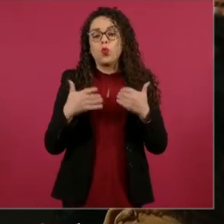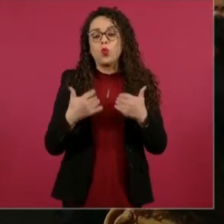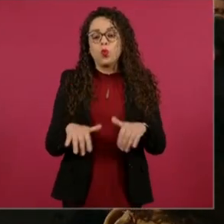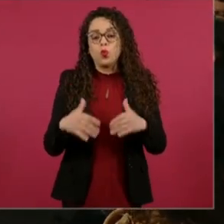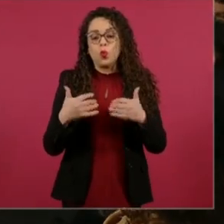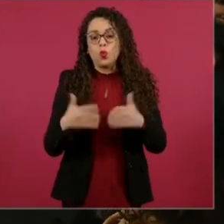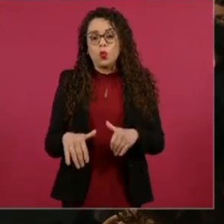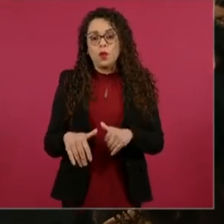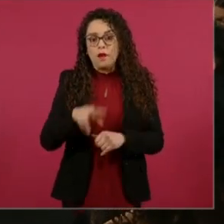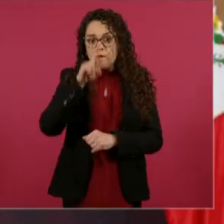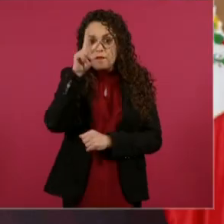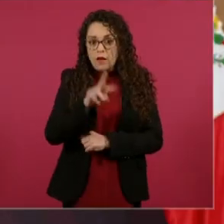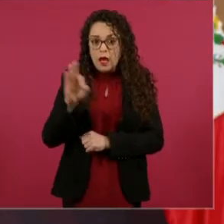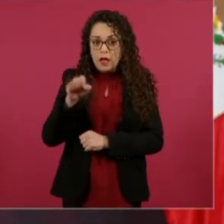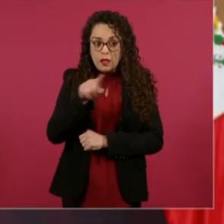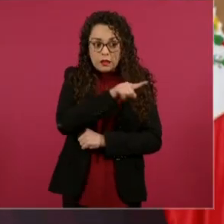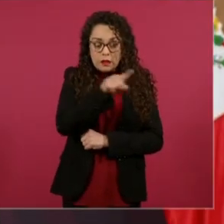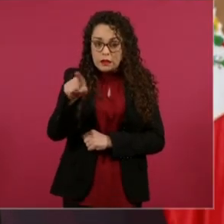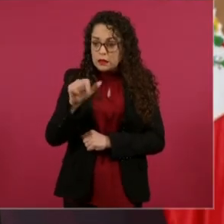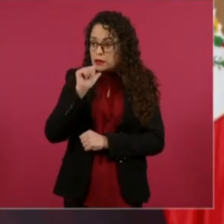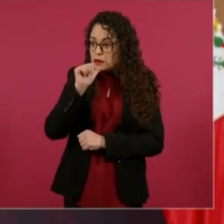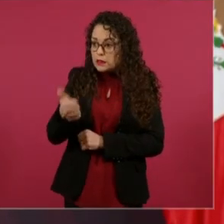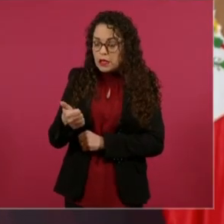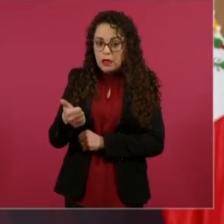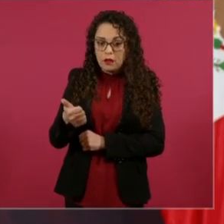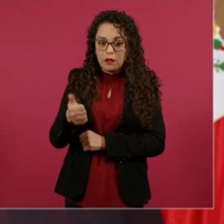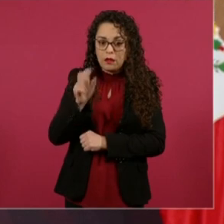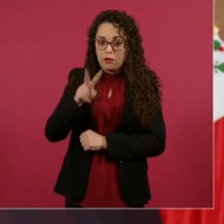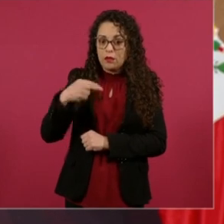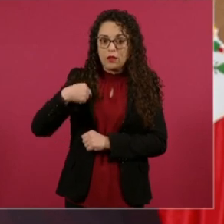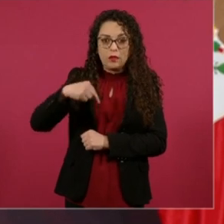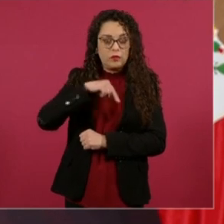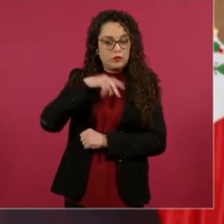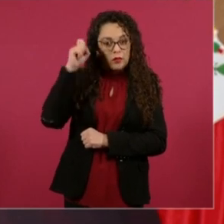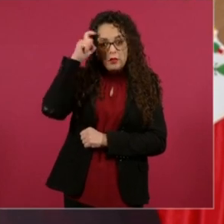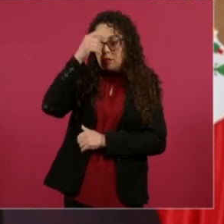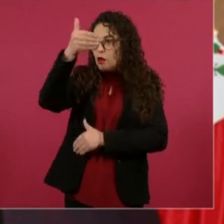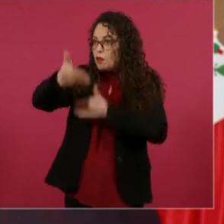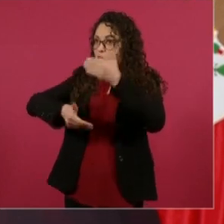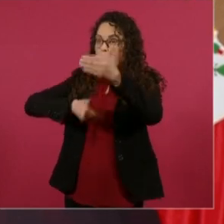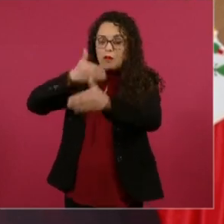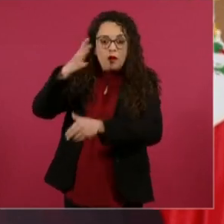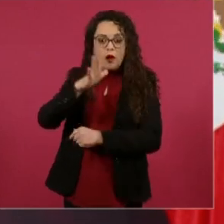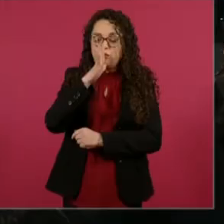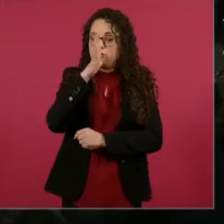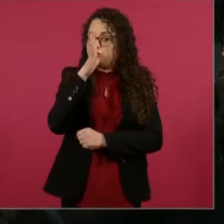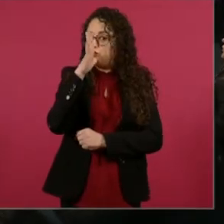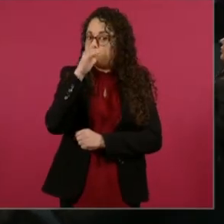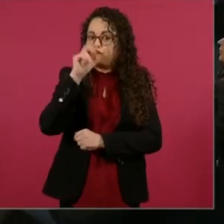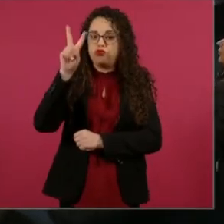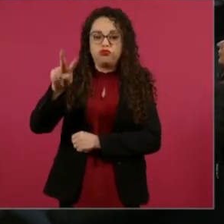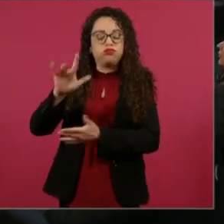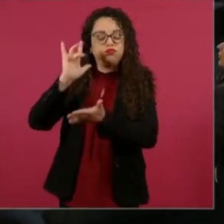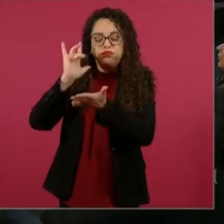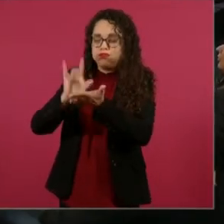Si no fuese por ellos, no hubiésemos avanzado. Y lo mismo la Secretaría de